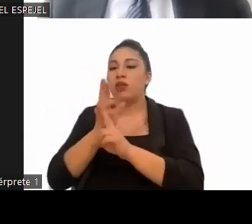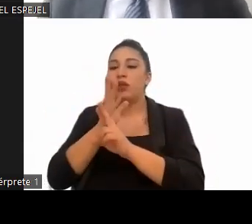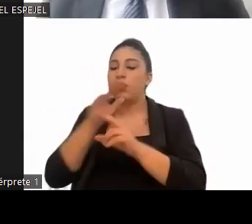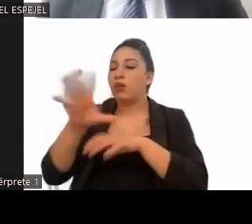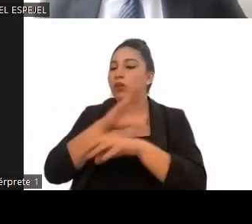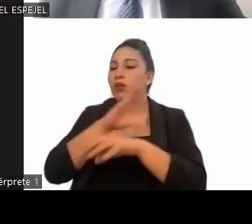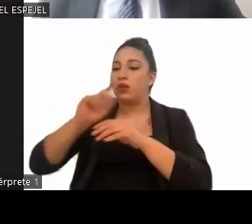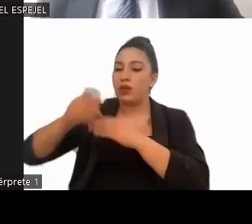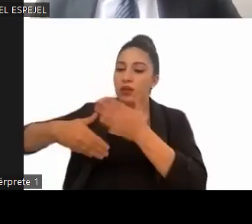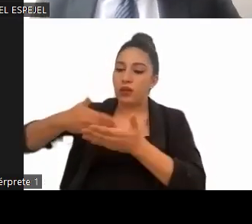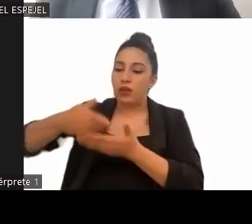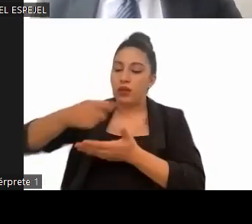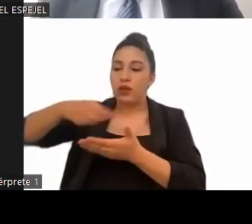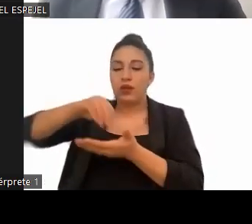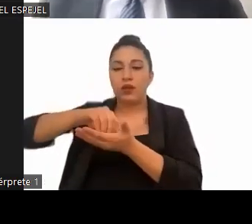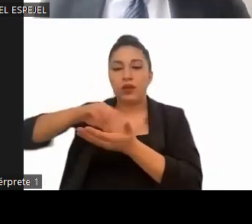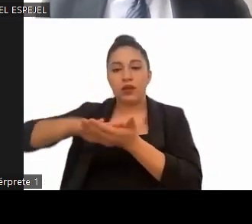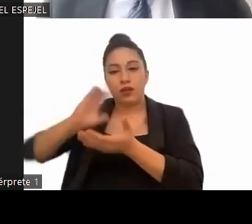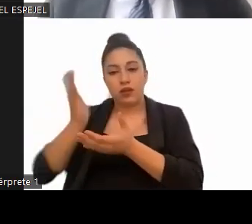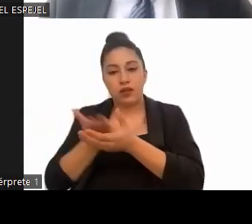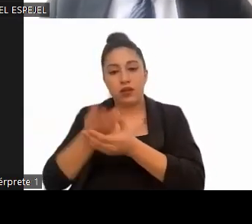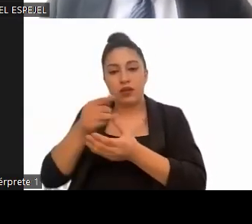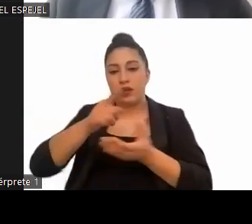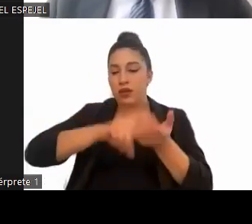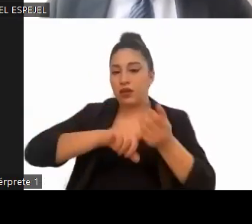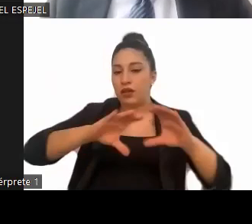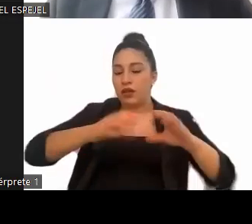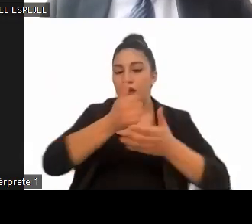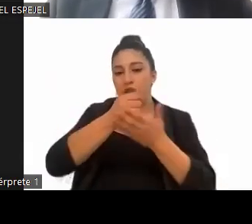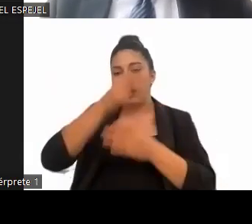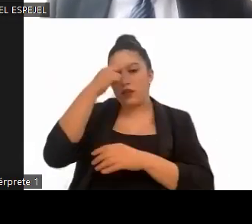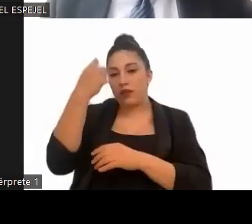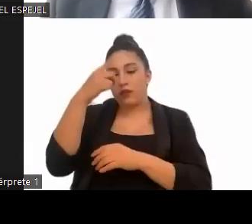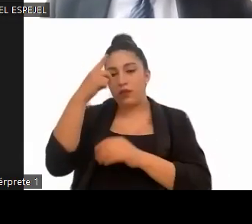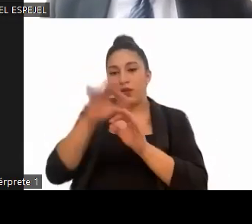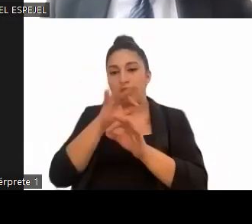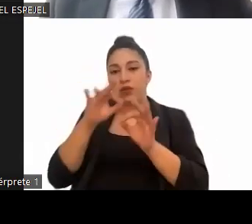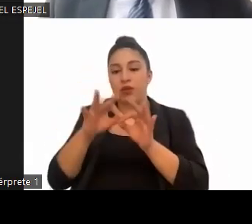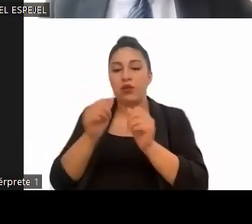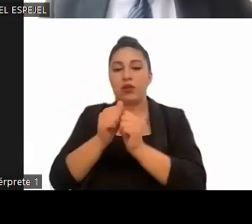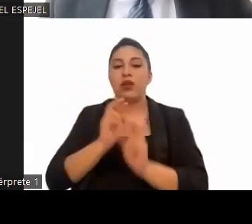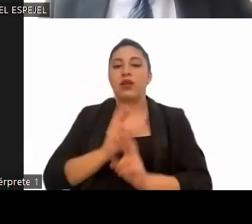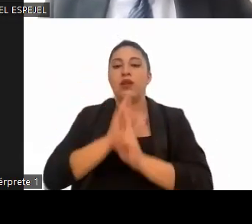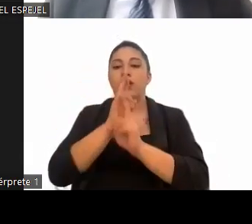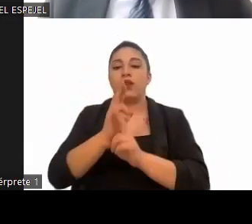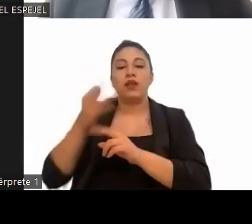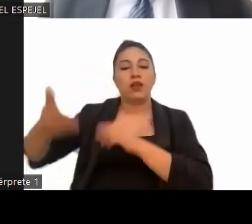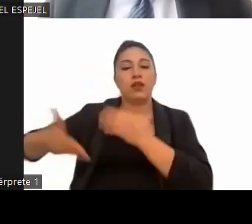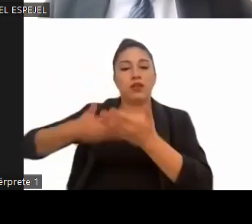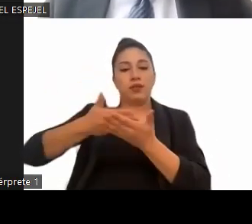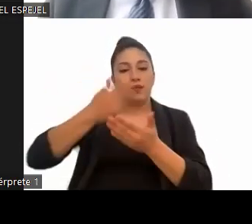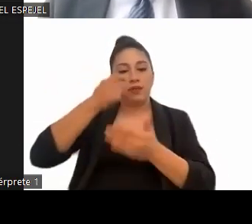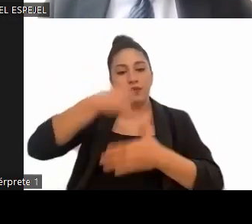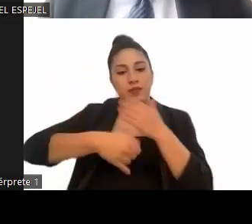la documentación del Archivo Central del Congreso de la Ciudad de México, con el objeto de dar cumplimiento a la resolución recaída al recurso de revisión